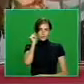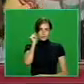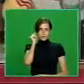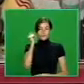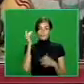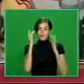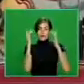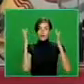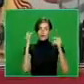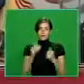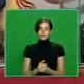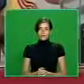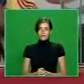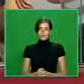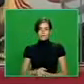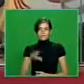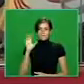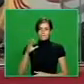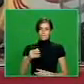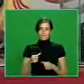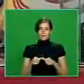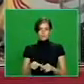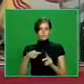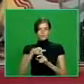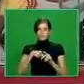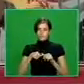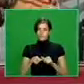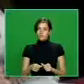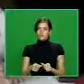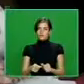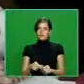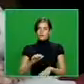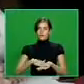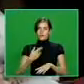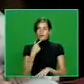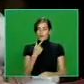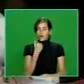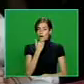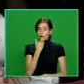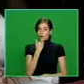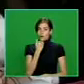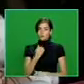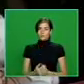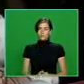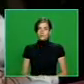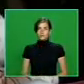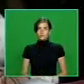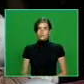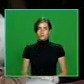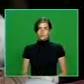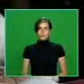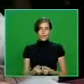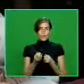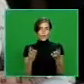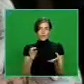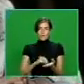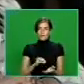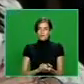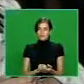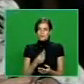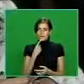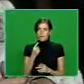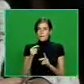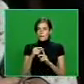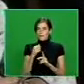inteligente patriota incansable porque dijo una cosa bueno cuántas veces no se le sale una palabra a